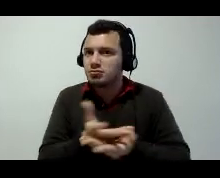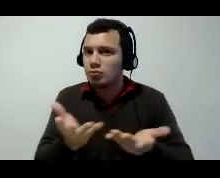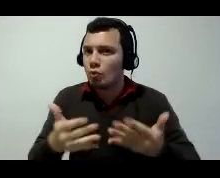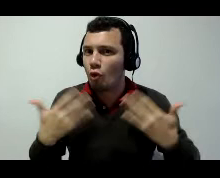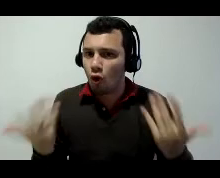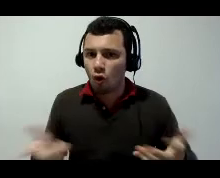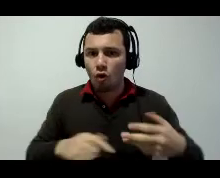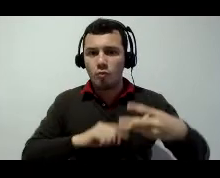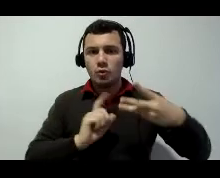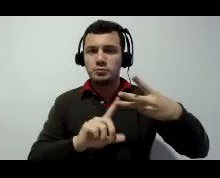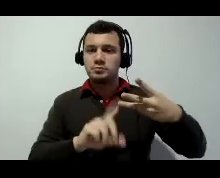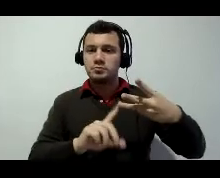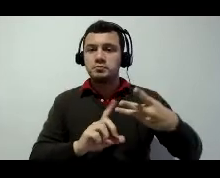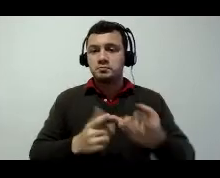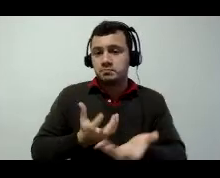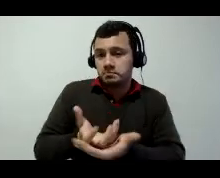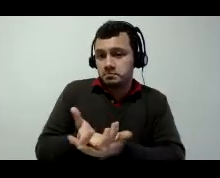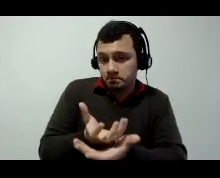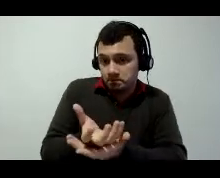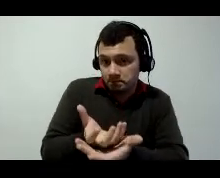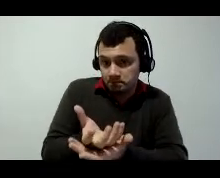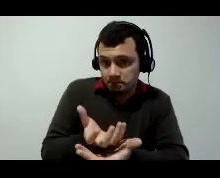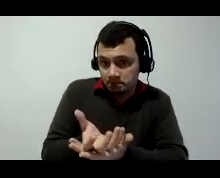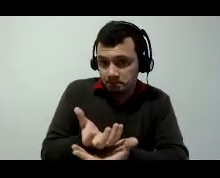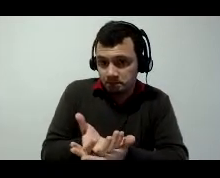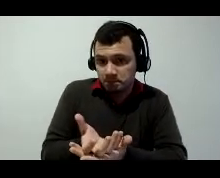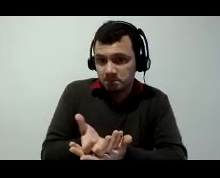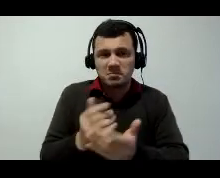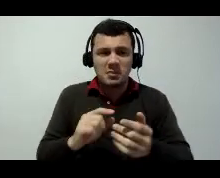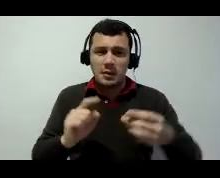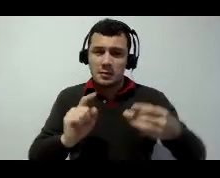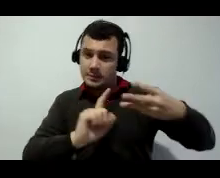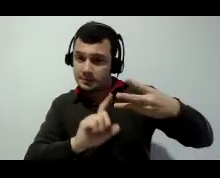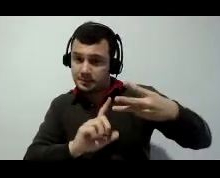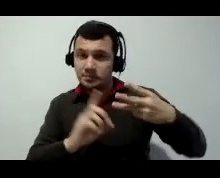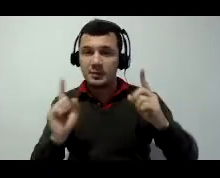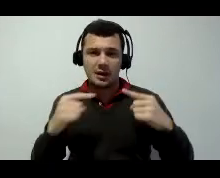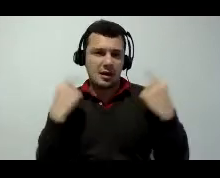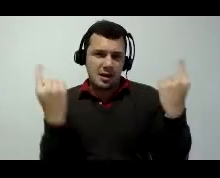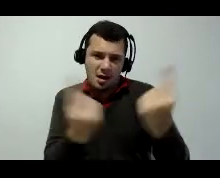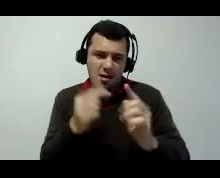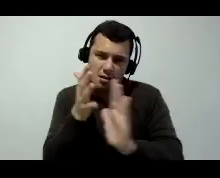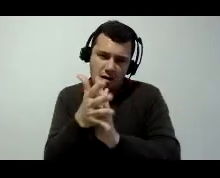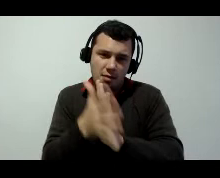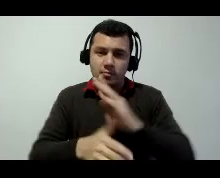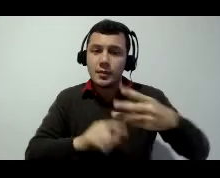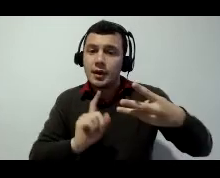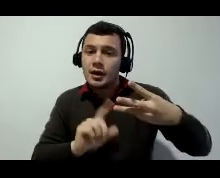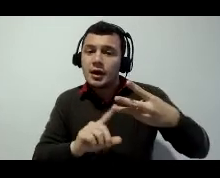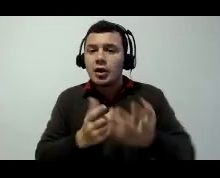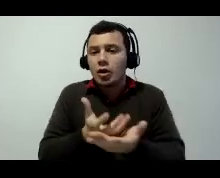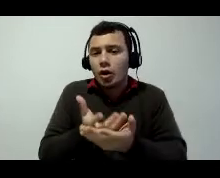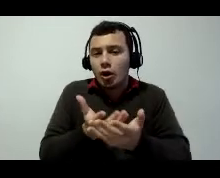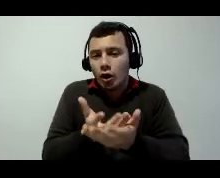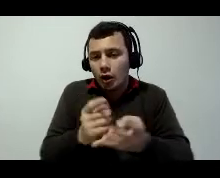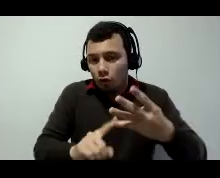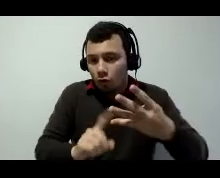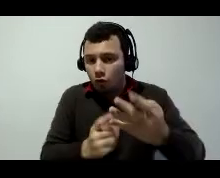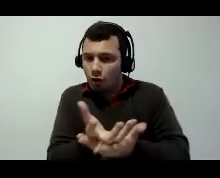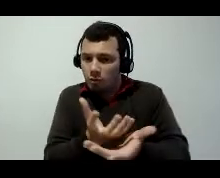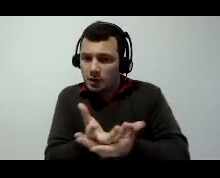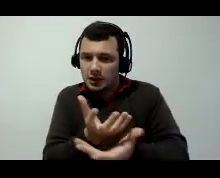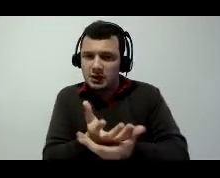de protección personal para la salud, para el personal de salud, y unos lineamientos sobre el